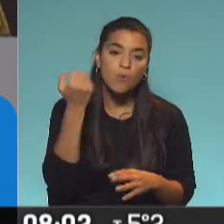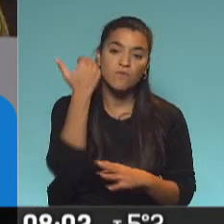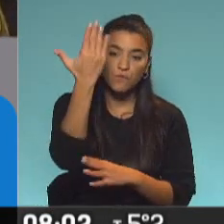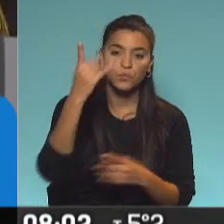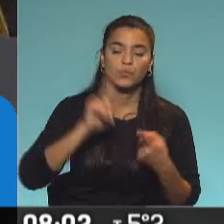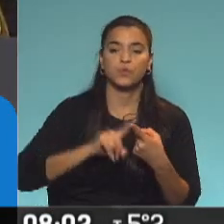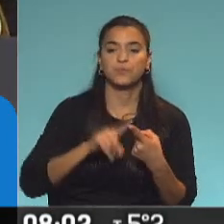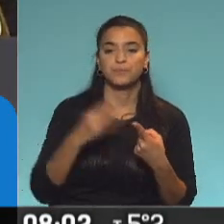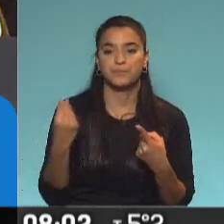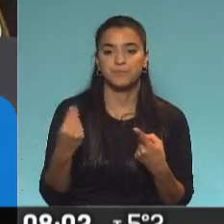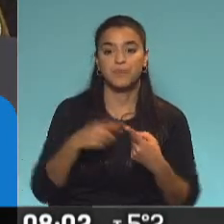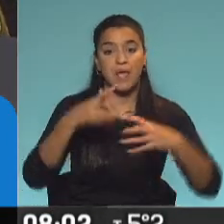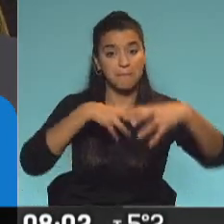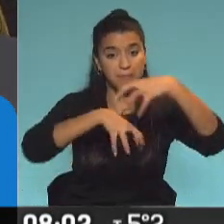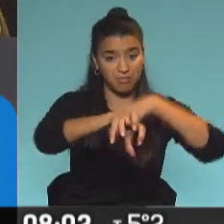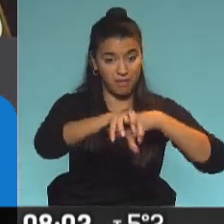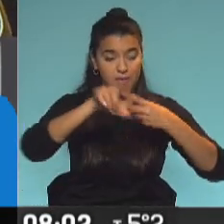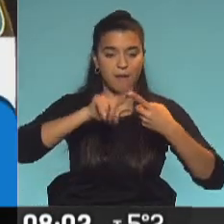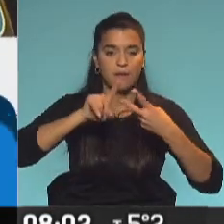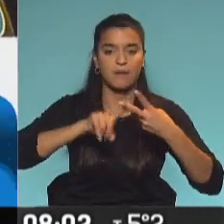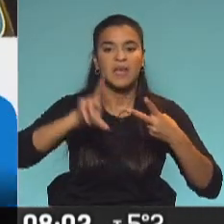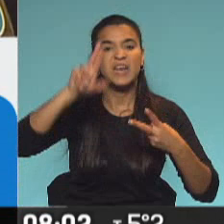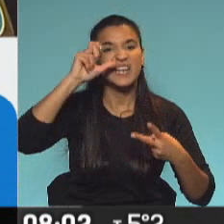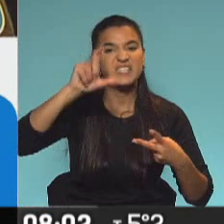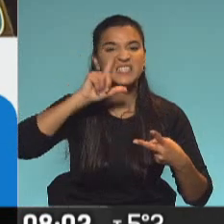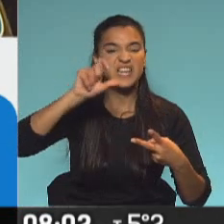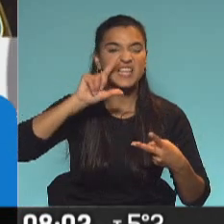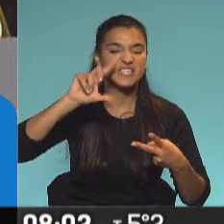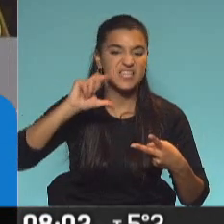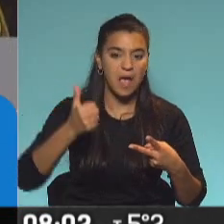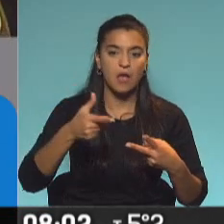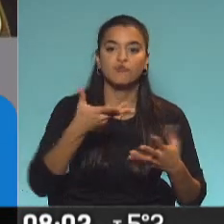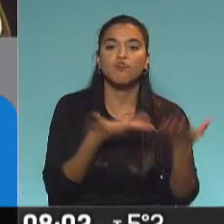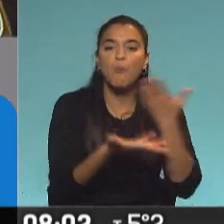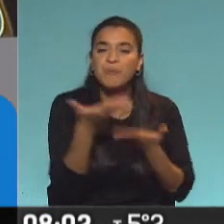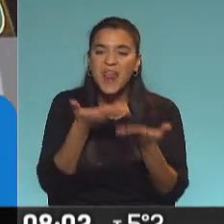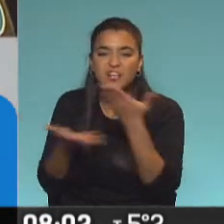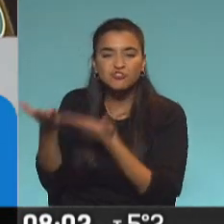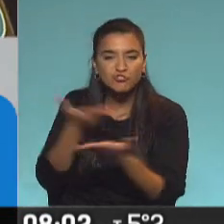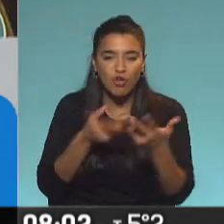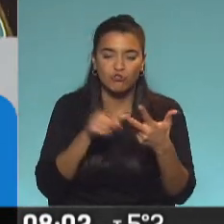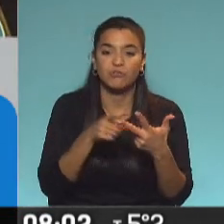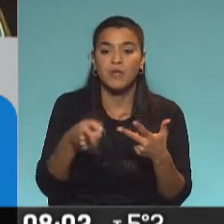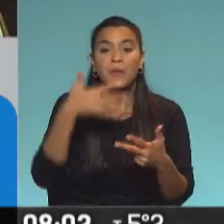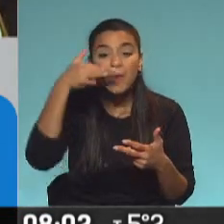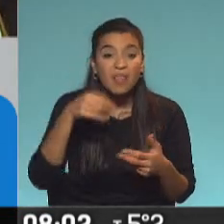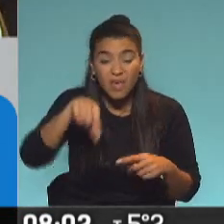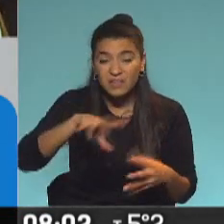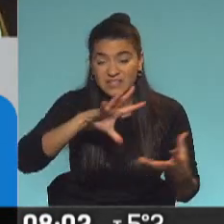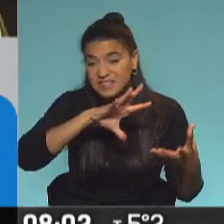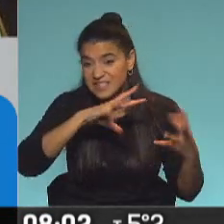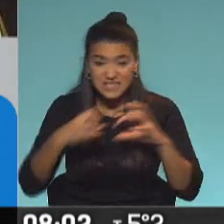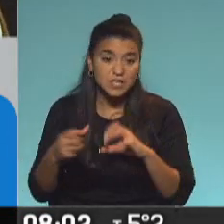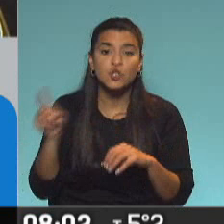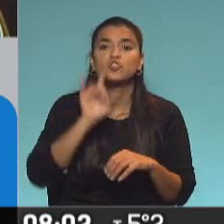futuro: empatía y resiliencia y cooperación. Y la verdad que es cierto que esta es una crisis